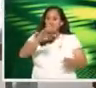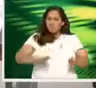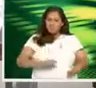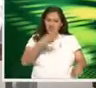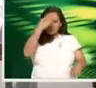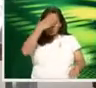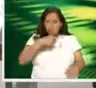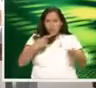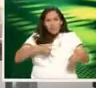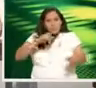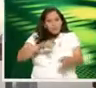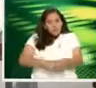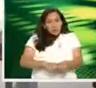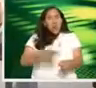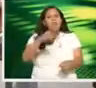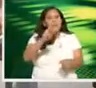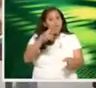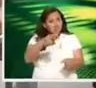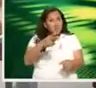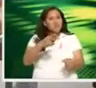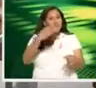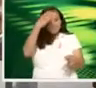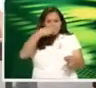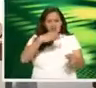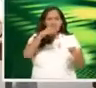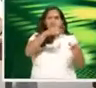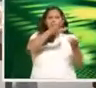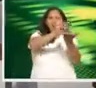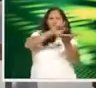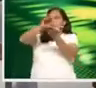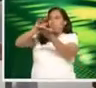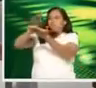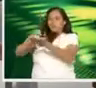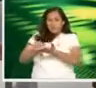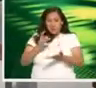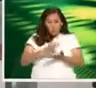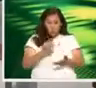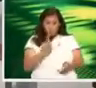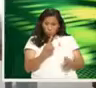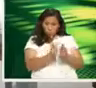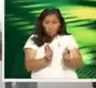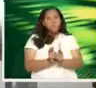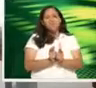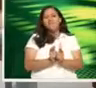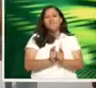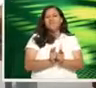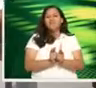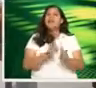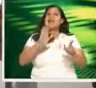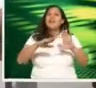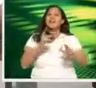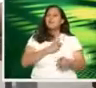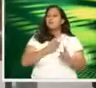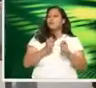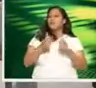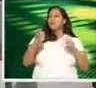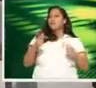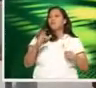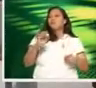identidad personal, pero también tienes muchas identidades colectivas. Exacto. No perteneces únicamente a un grupo, a veces nos apartamos